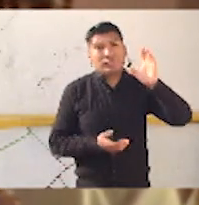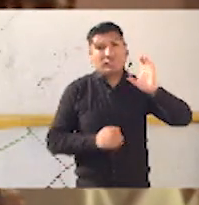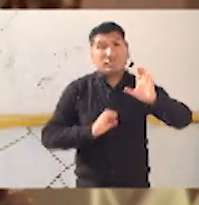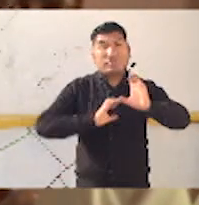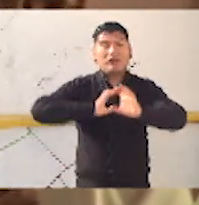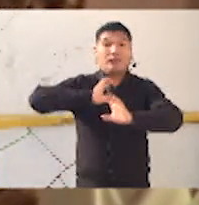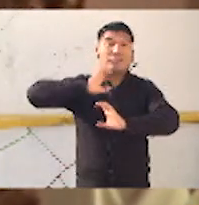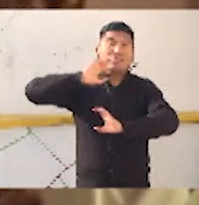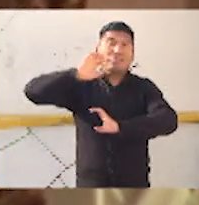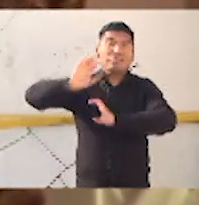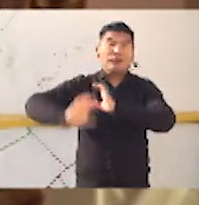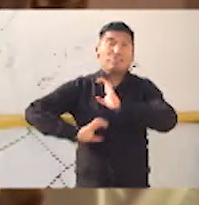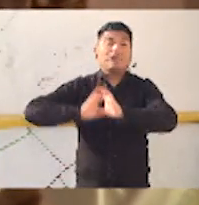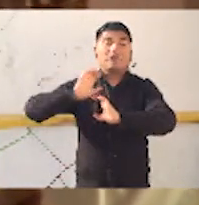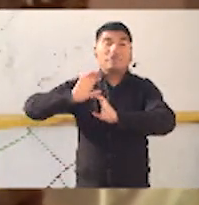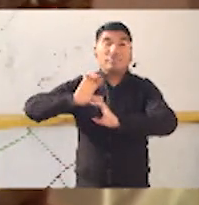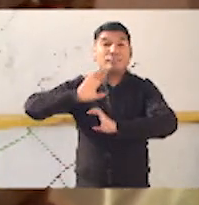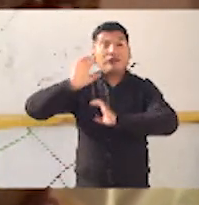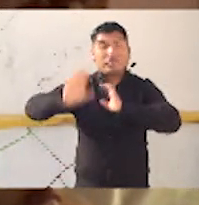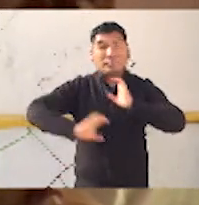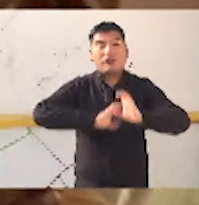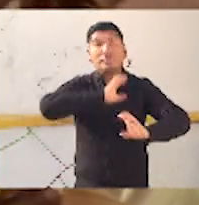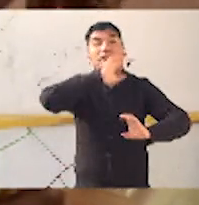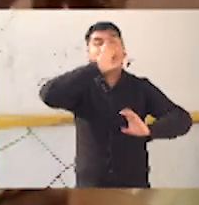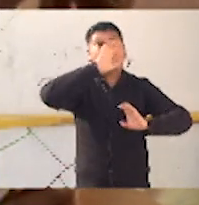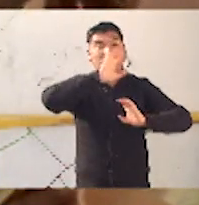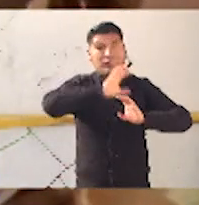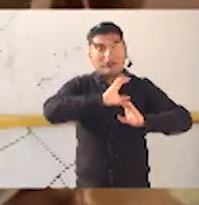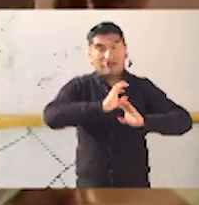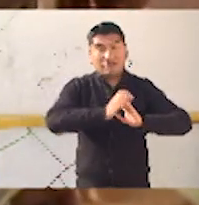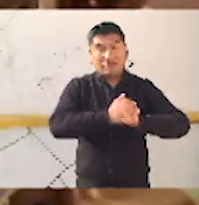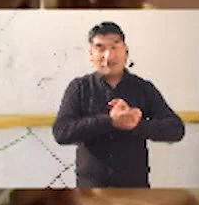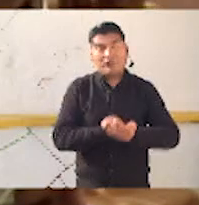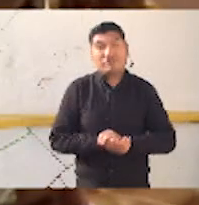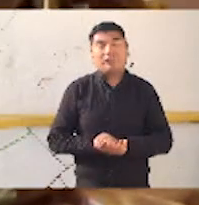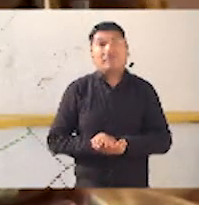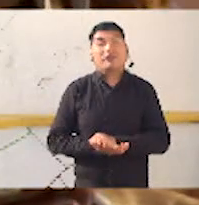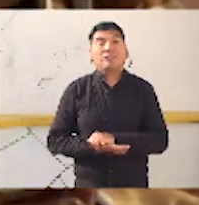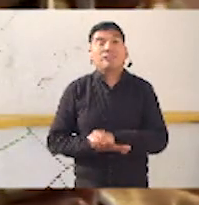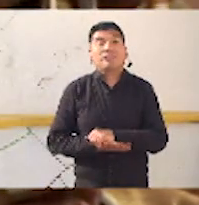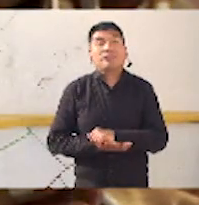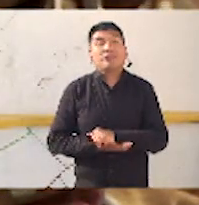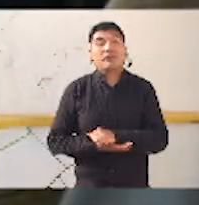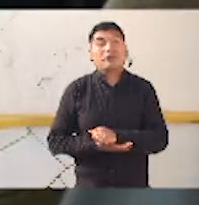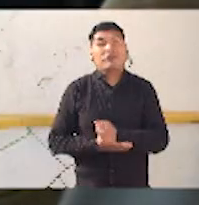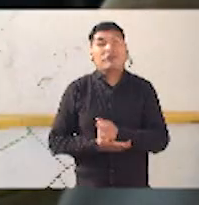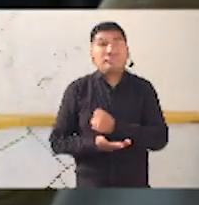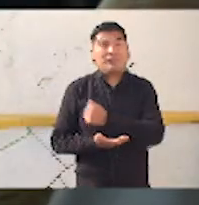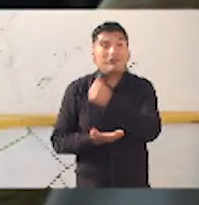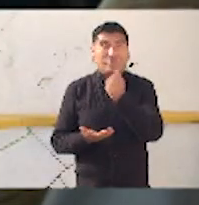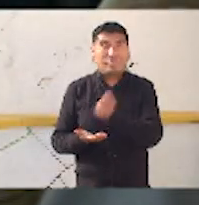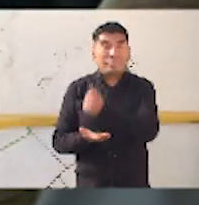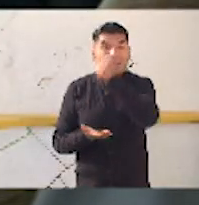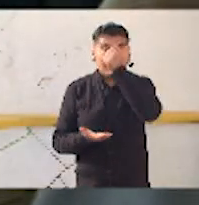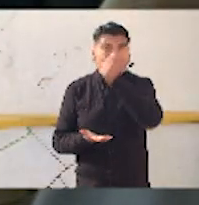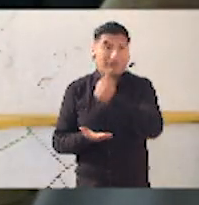gloria, por los siglos de los siglos.